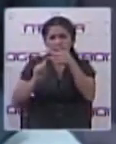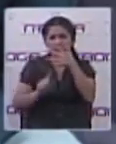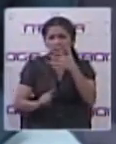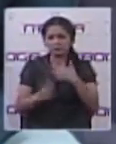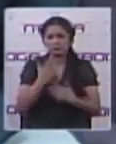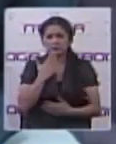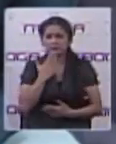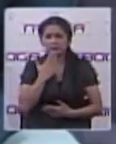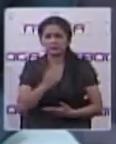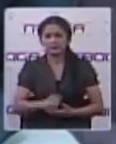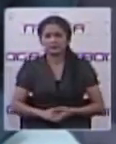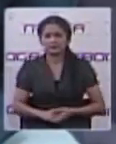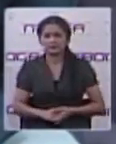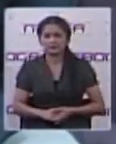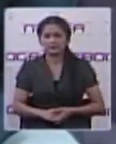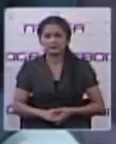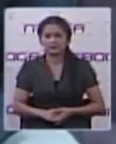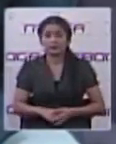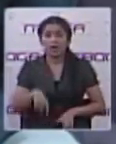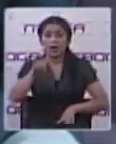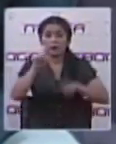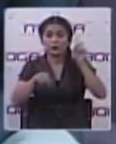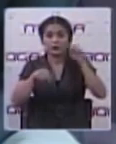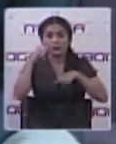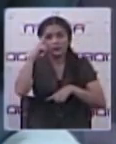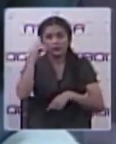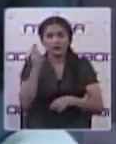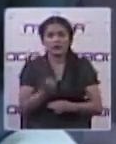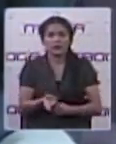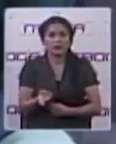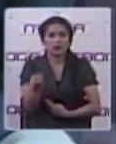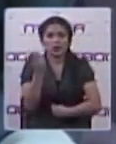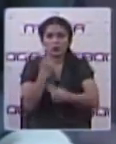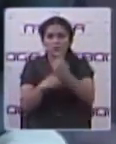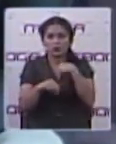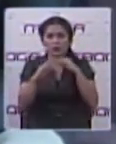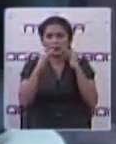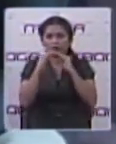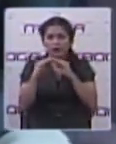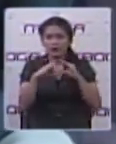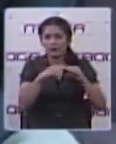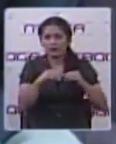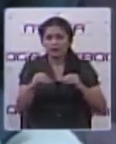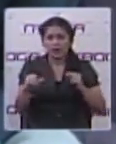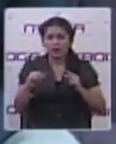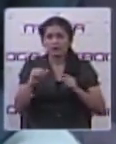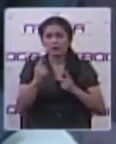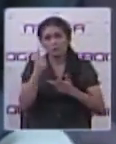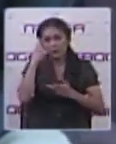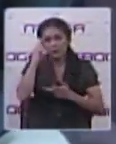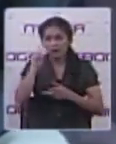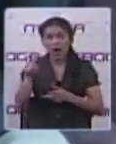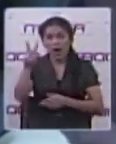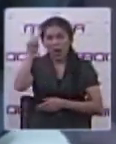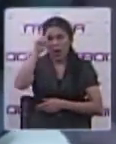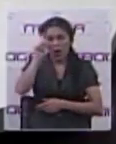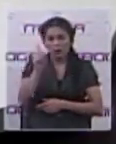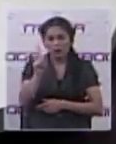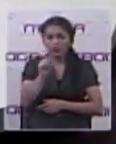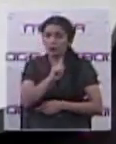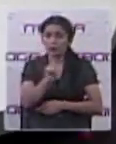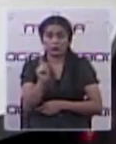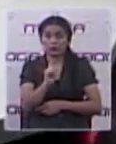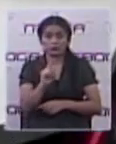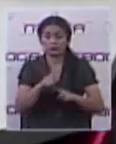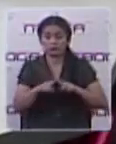bienes raíces muchas veces es considerado como un oficio oportunista, podría decirse, yo creo que es más complejo de lo que uno